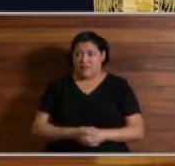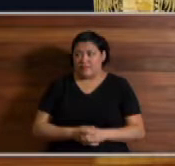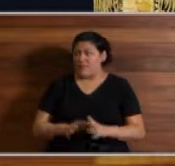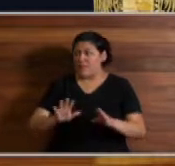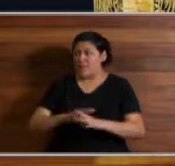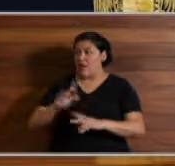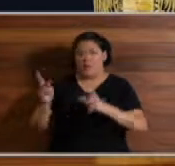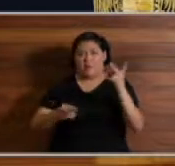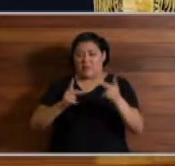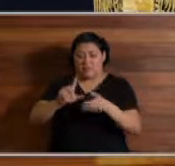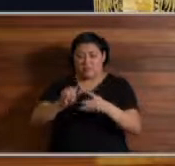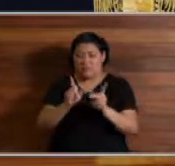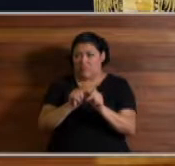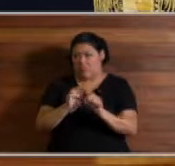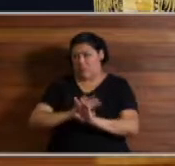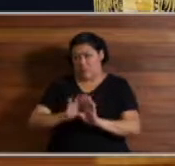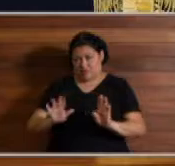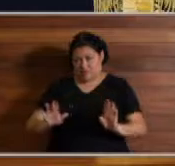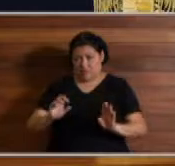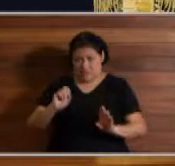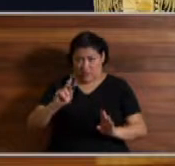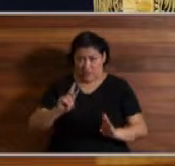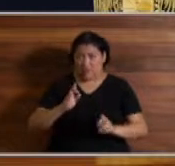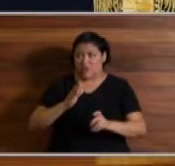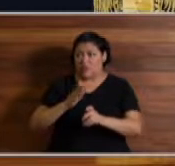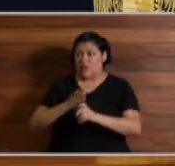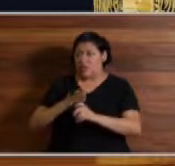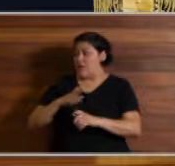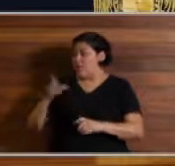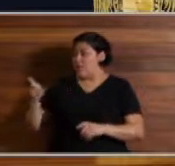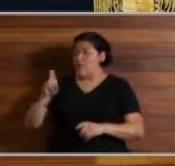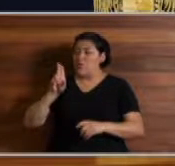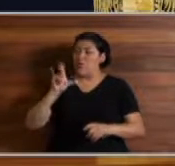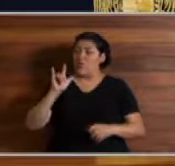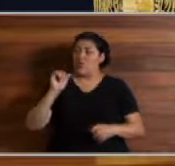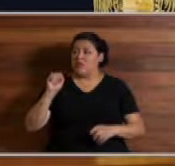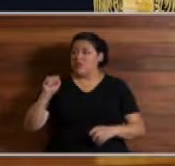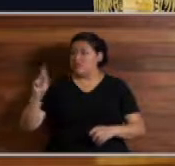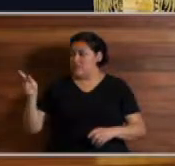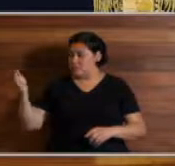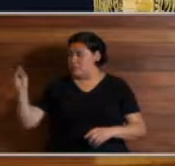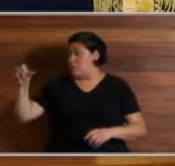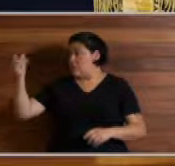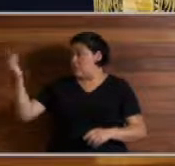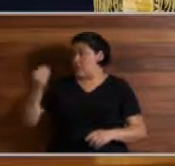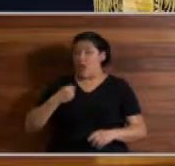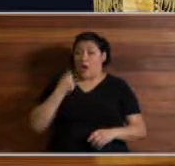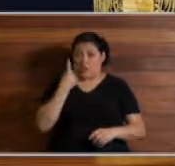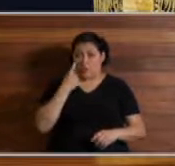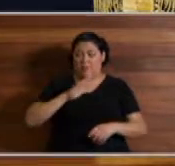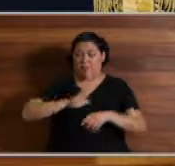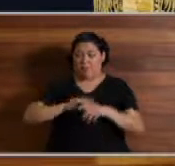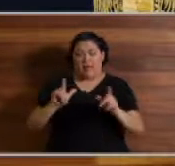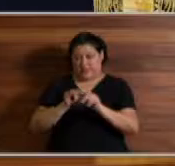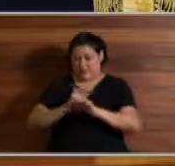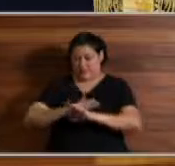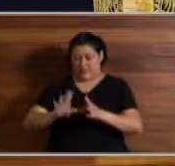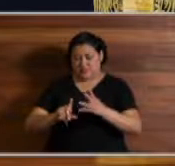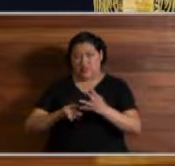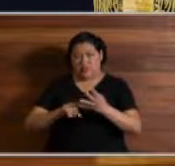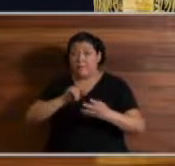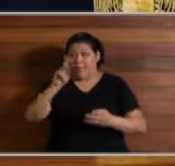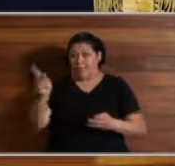Son todas las que tenemos aquí y tiene dos Ulises. Una más y yo diría que con esta cerráramos. Si es